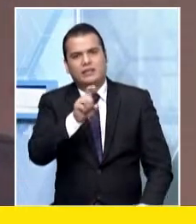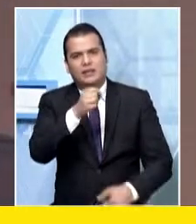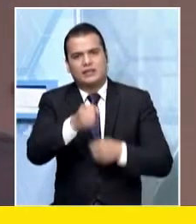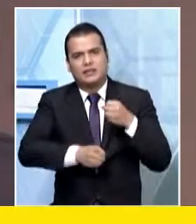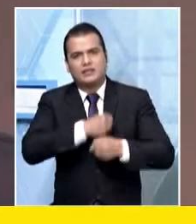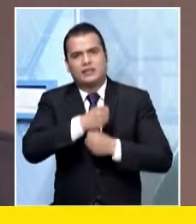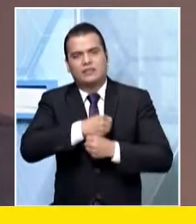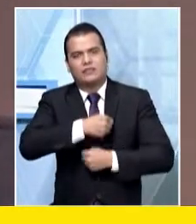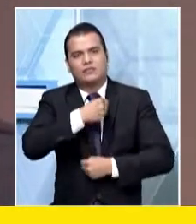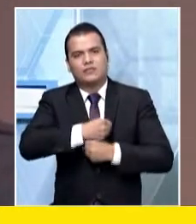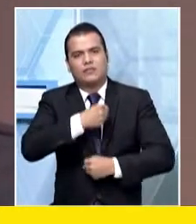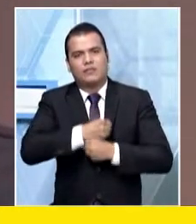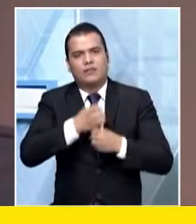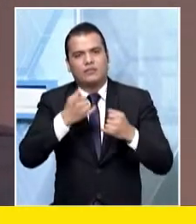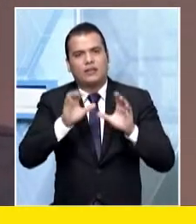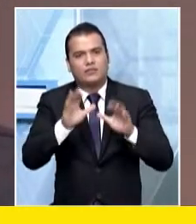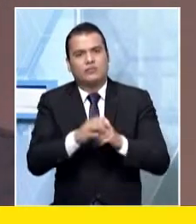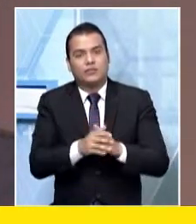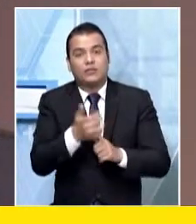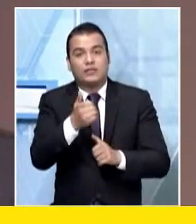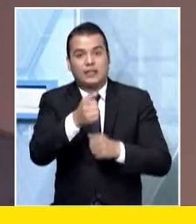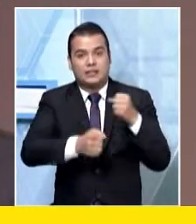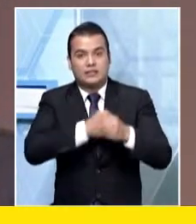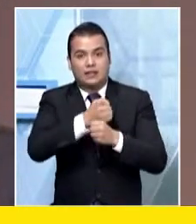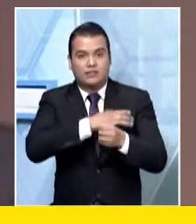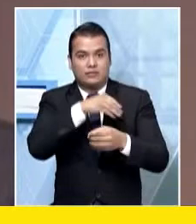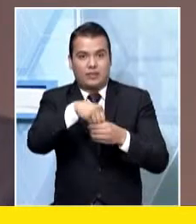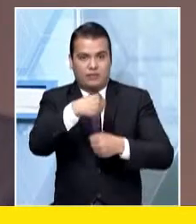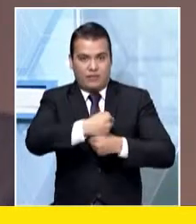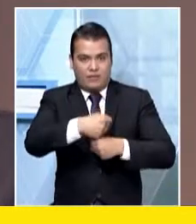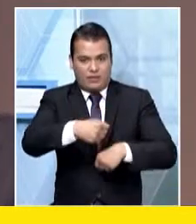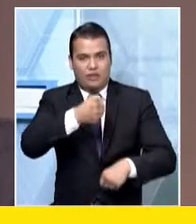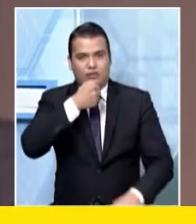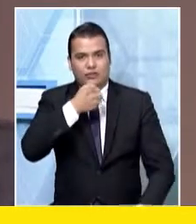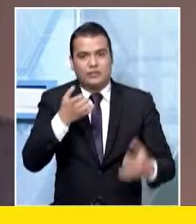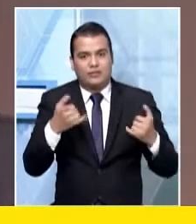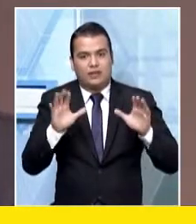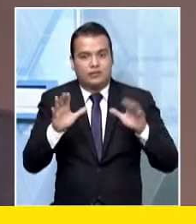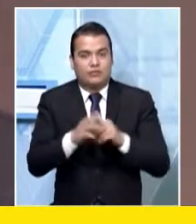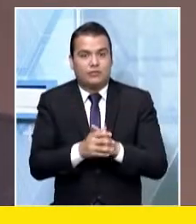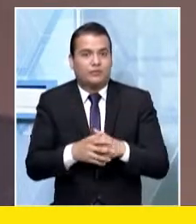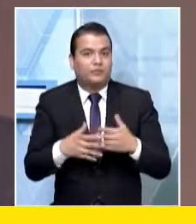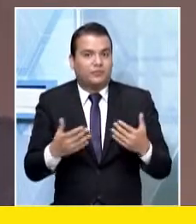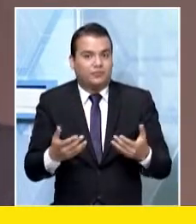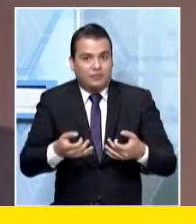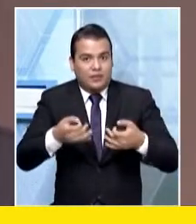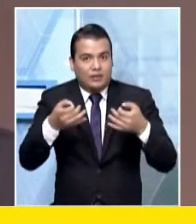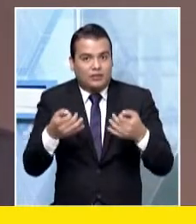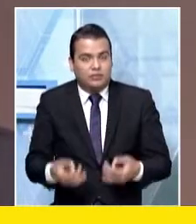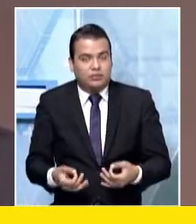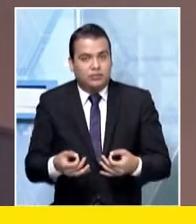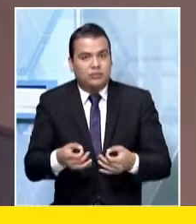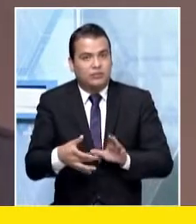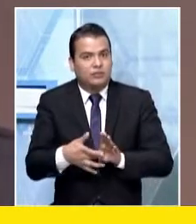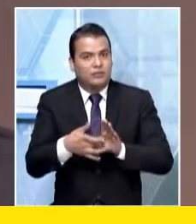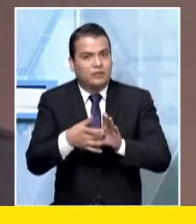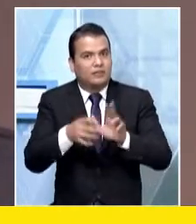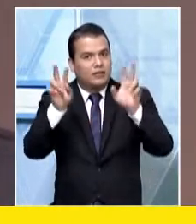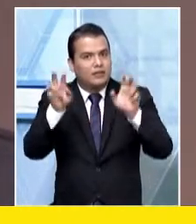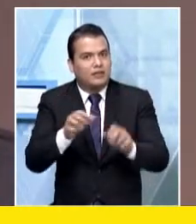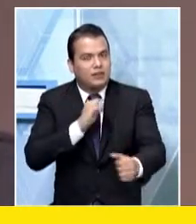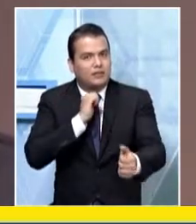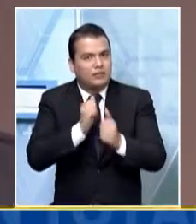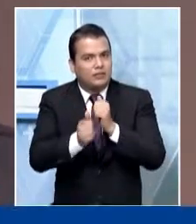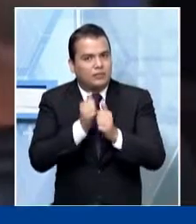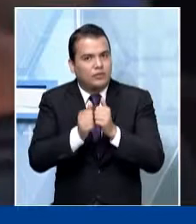en deportes diez de ellos aquí en el edición a 90 minutos y a lo que se hace aquí a destacar no sólo el deporte profesional sino el